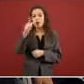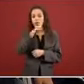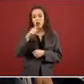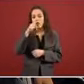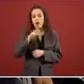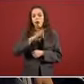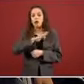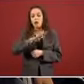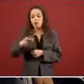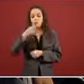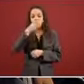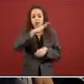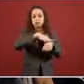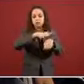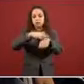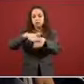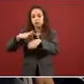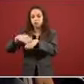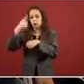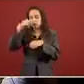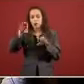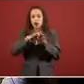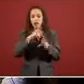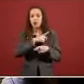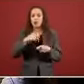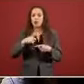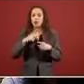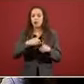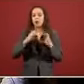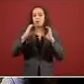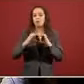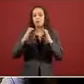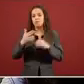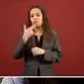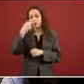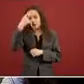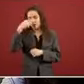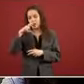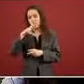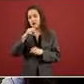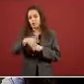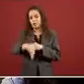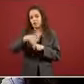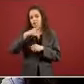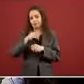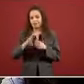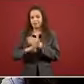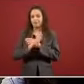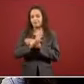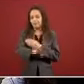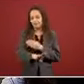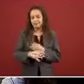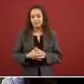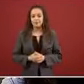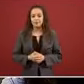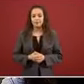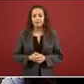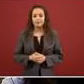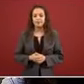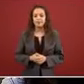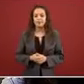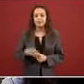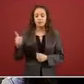los mensajes de las medidas preventivas para evitar los contagios. El primer día tenemos ya una alta sanitaria que les decía, fue un masculino